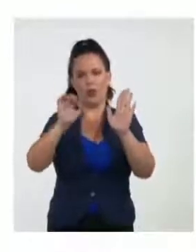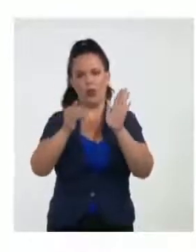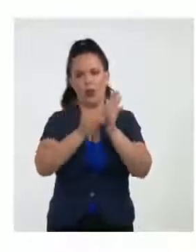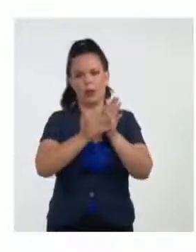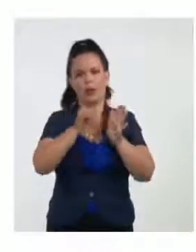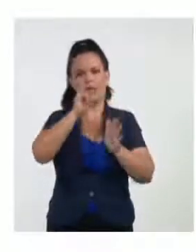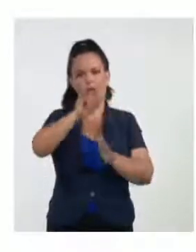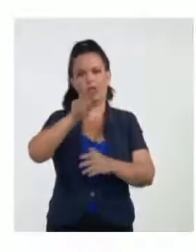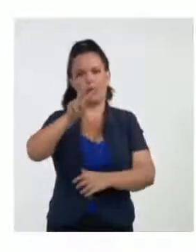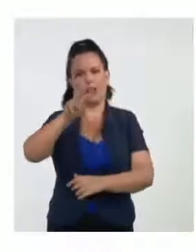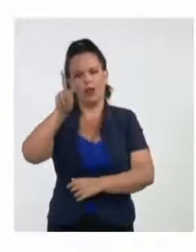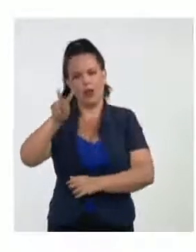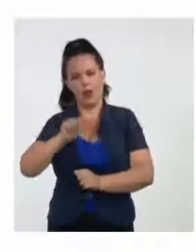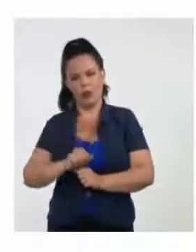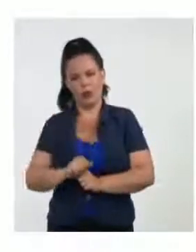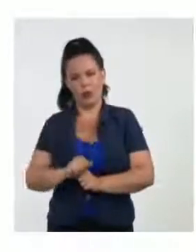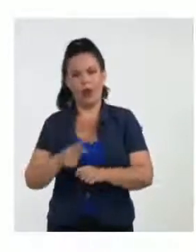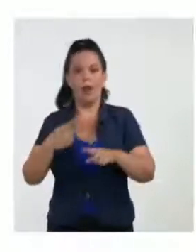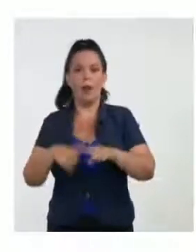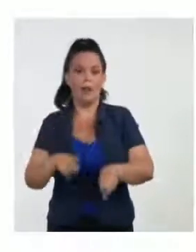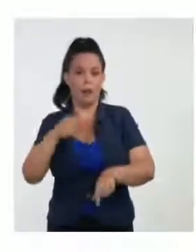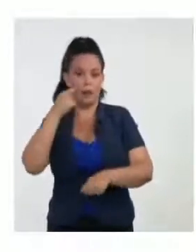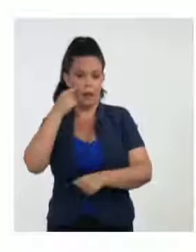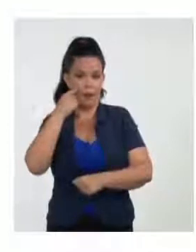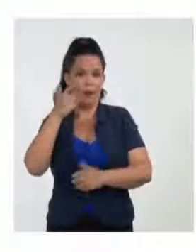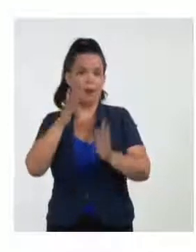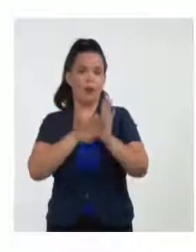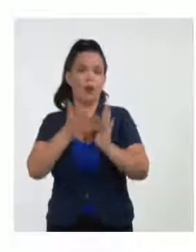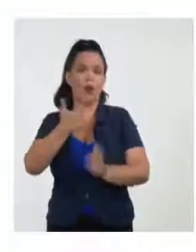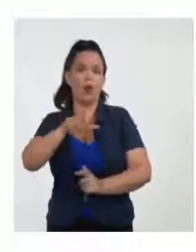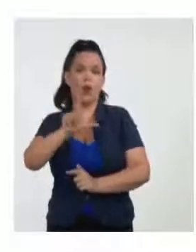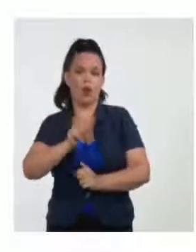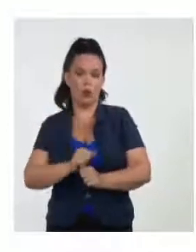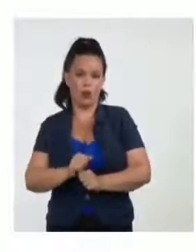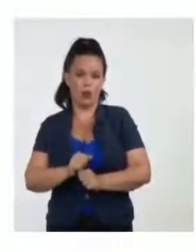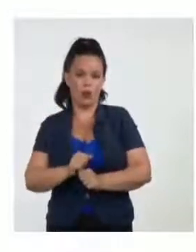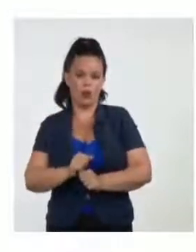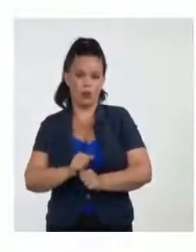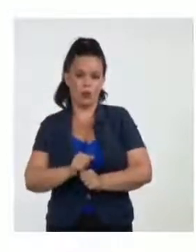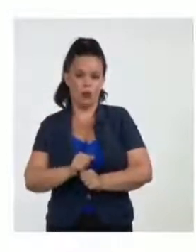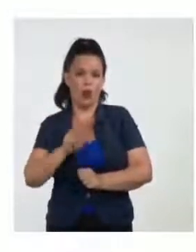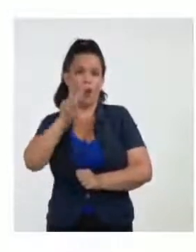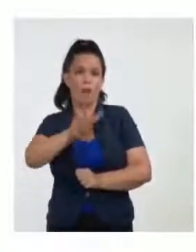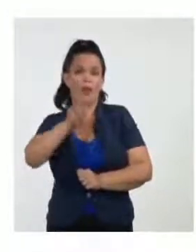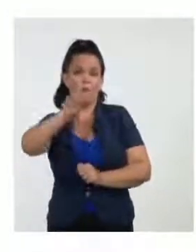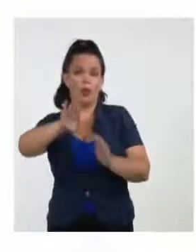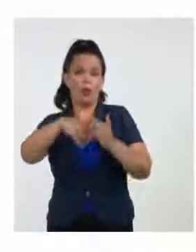50.622. Sin embargo, miren julio, en 22 días,